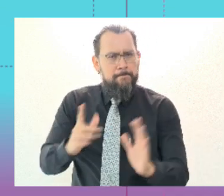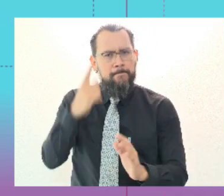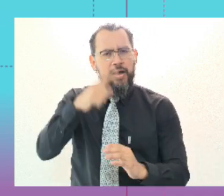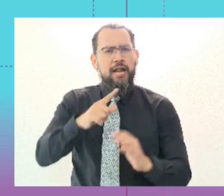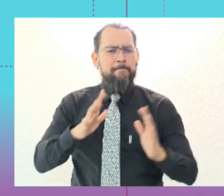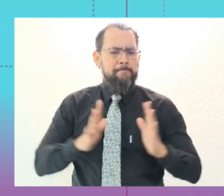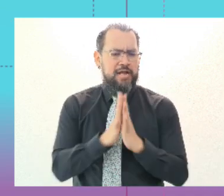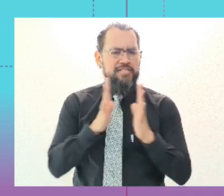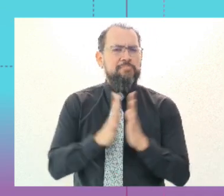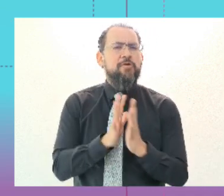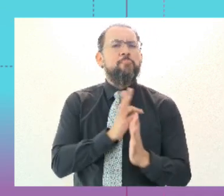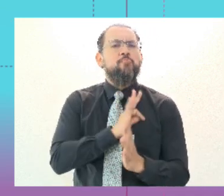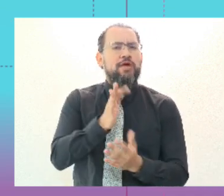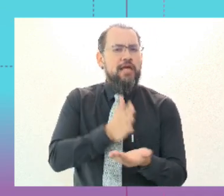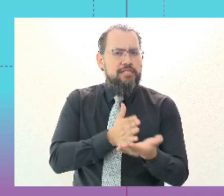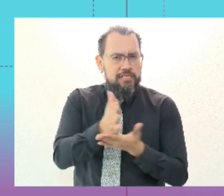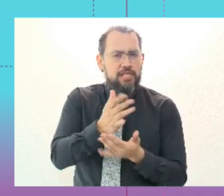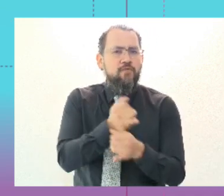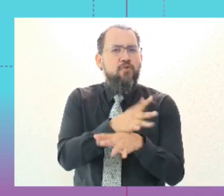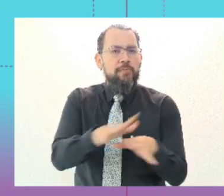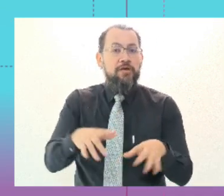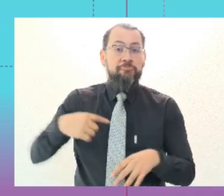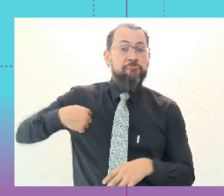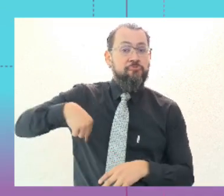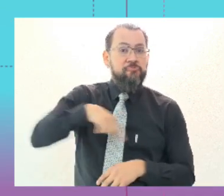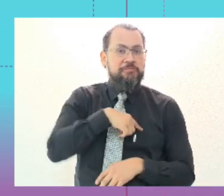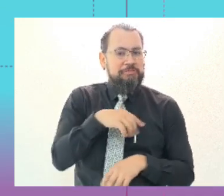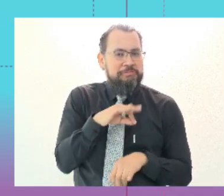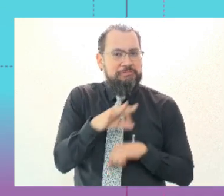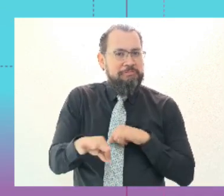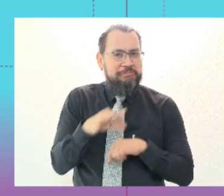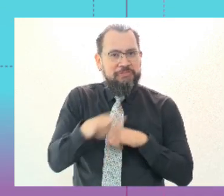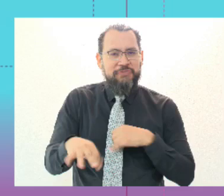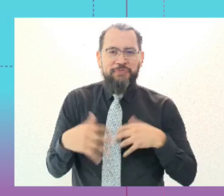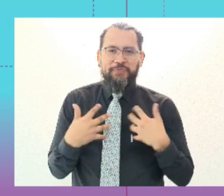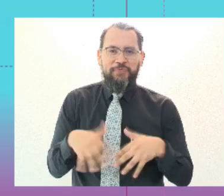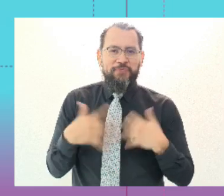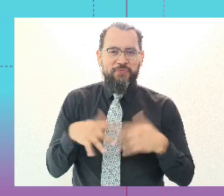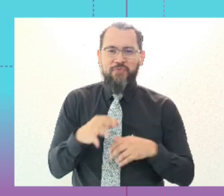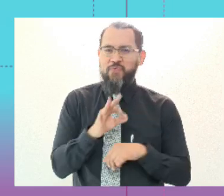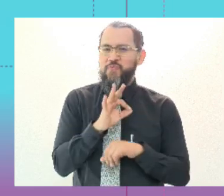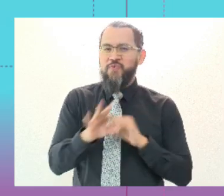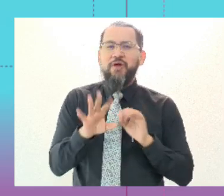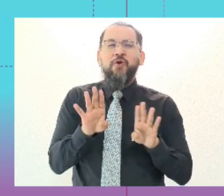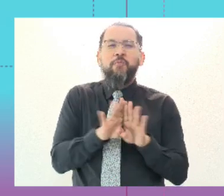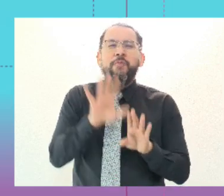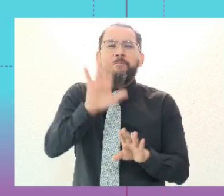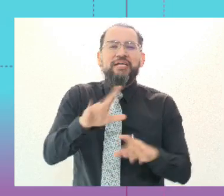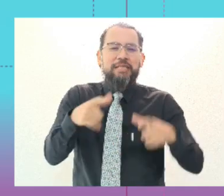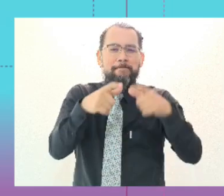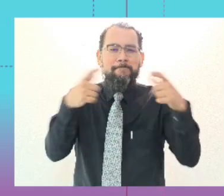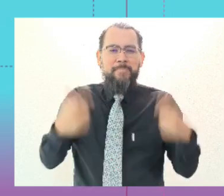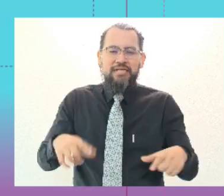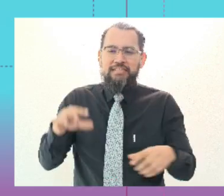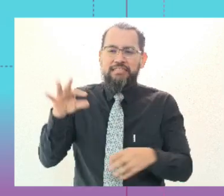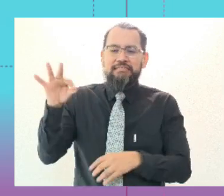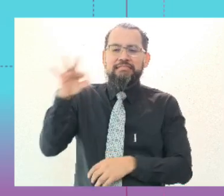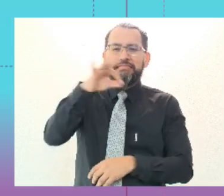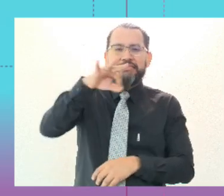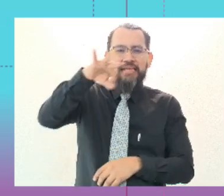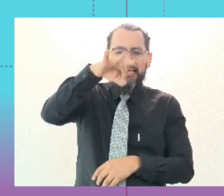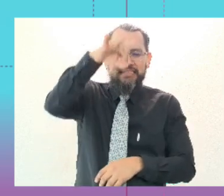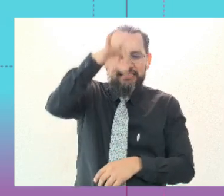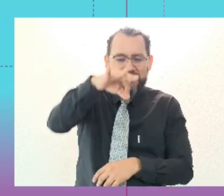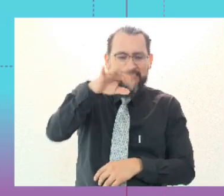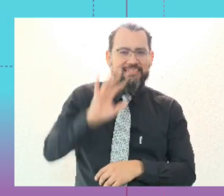información. Nos toca cerrar, entonces les decía que nos toca la cereza del pastel. Estoy segura que con los panelistas